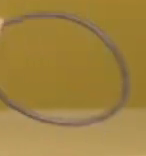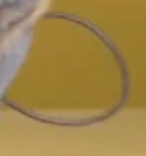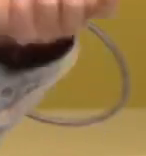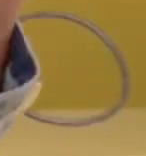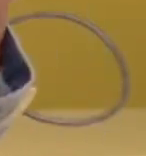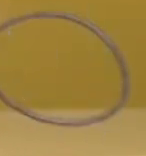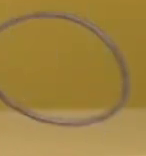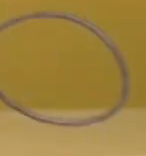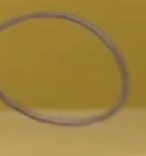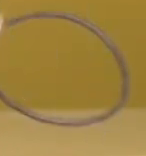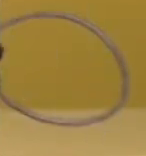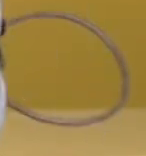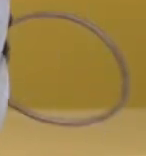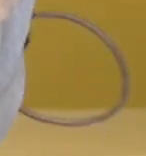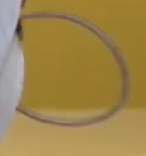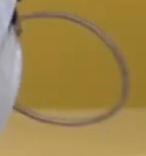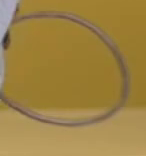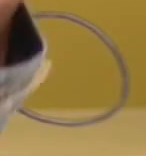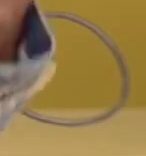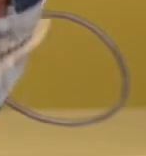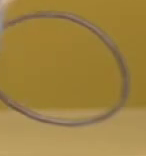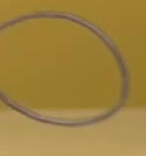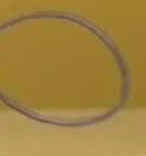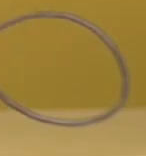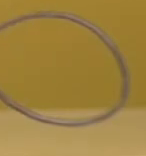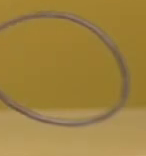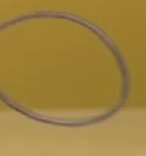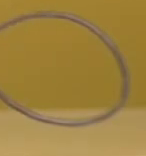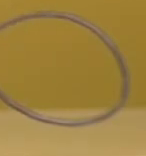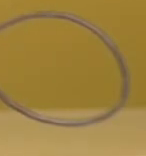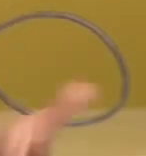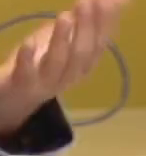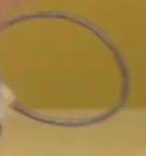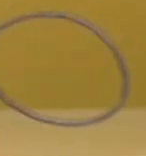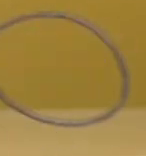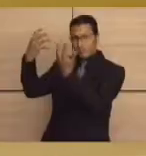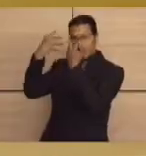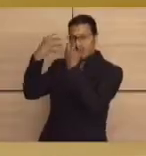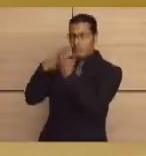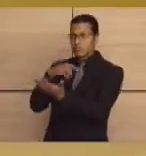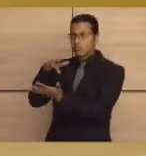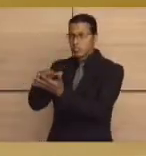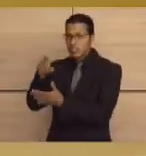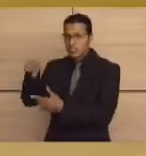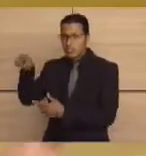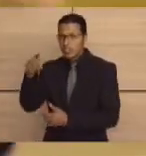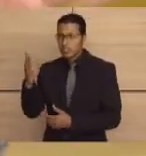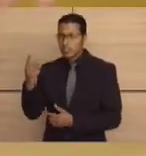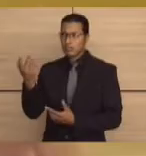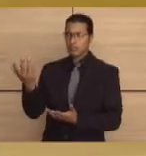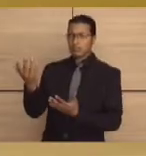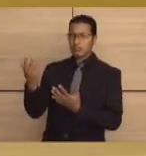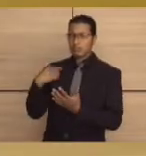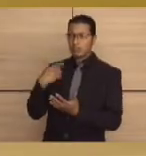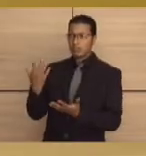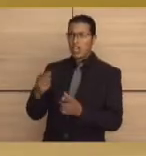el equipo va antes, a ver, nosotros antes del yo. Y yo decía, pero esta berraca frase por todos lados, ya me la